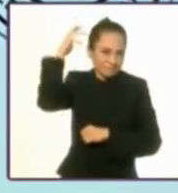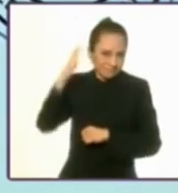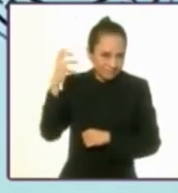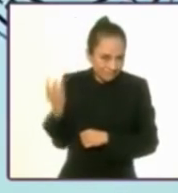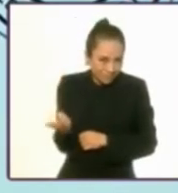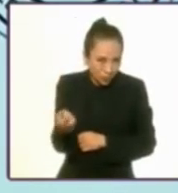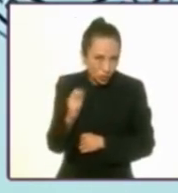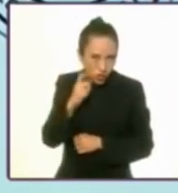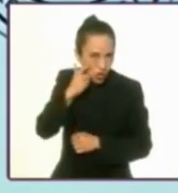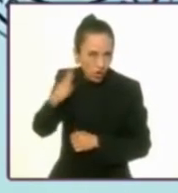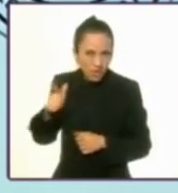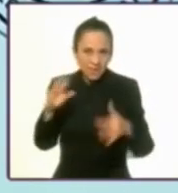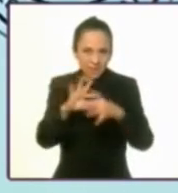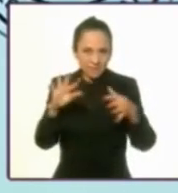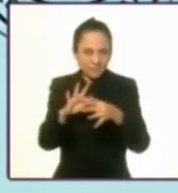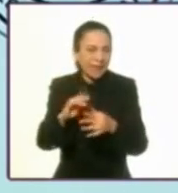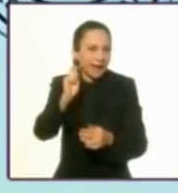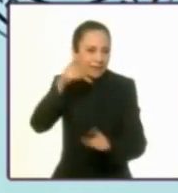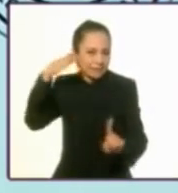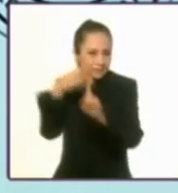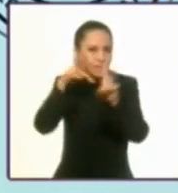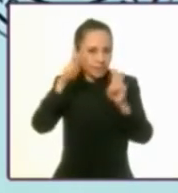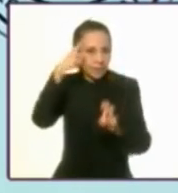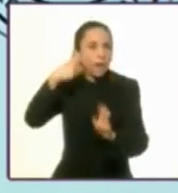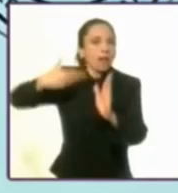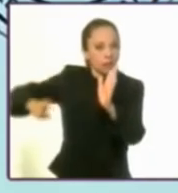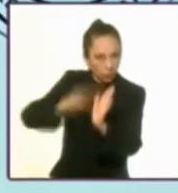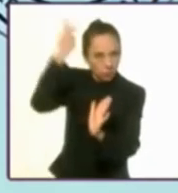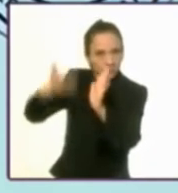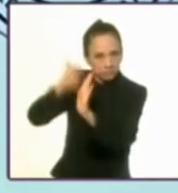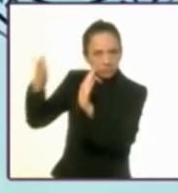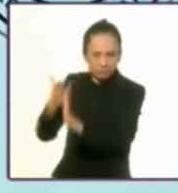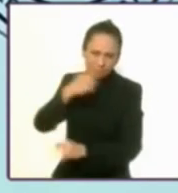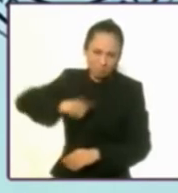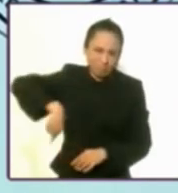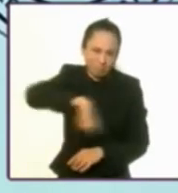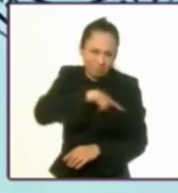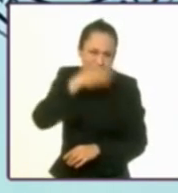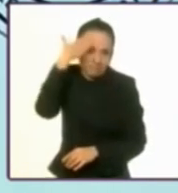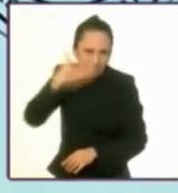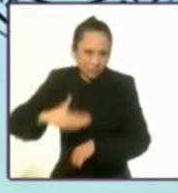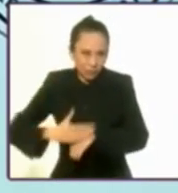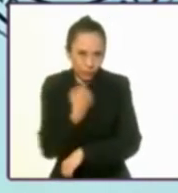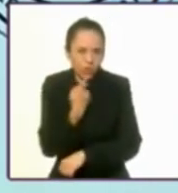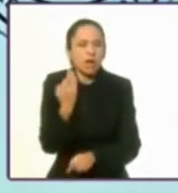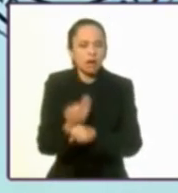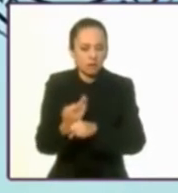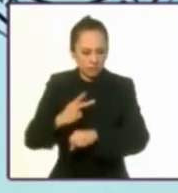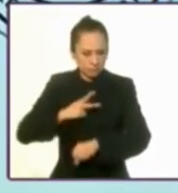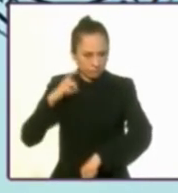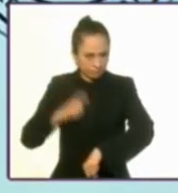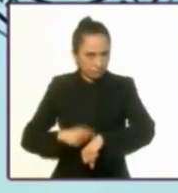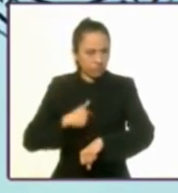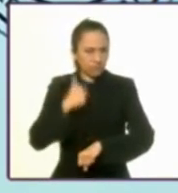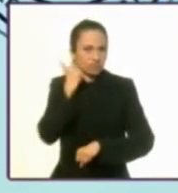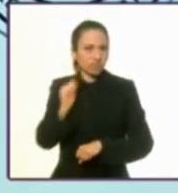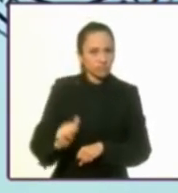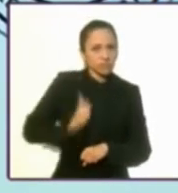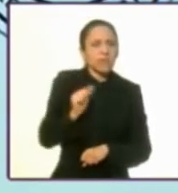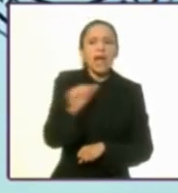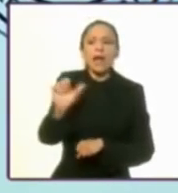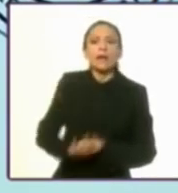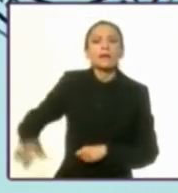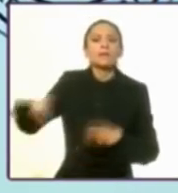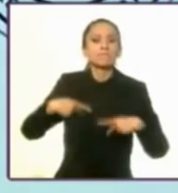del tema de las reconstrucciones todos sabemos porque yo quiero utilizar mi tiempo para hacerle justicia a gente que hoy no tiene